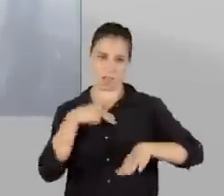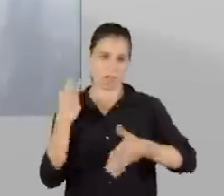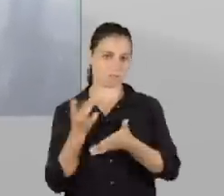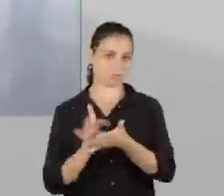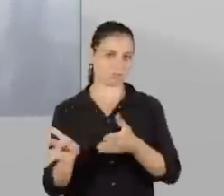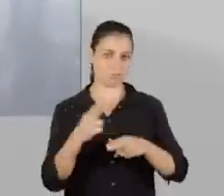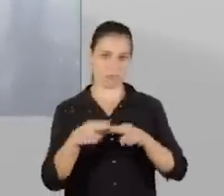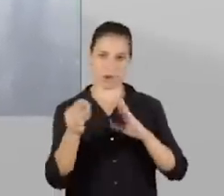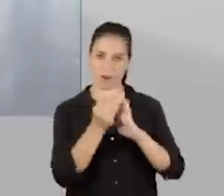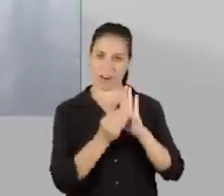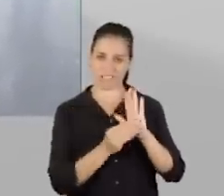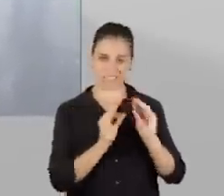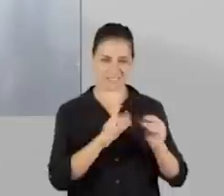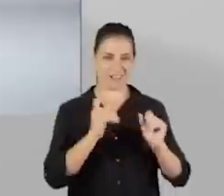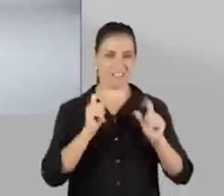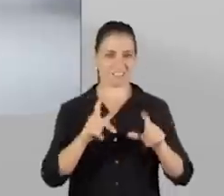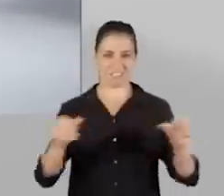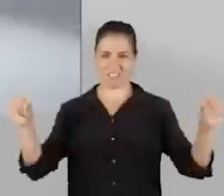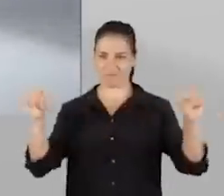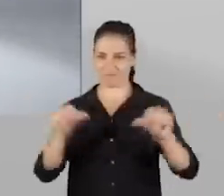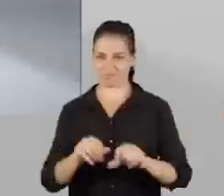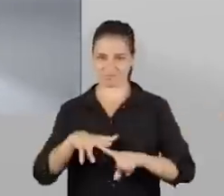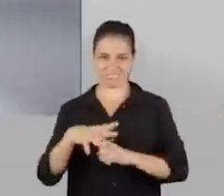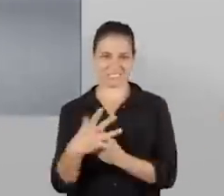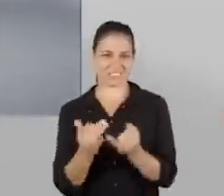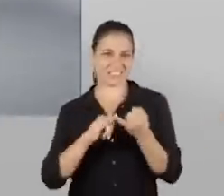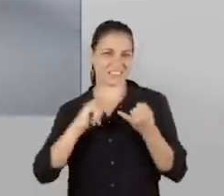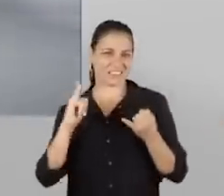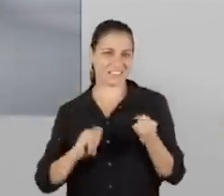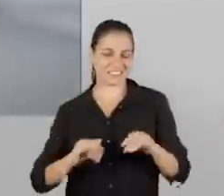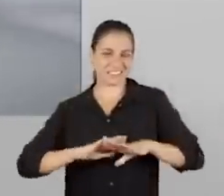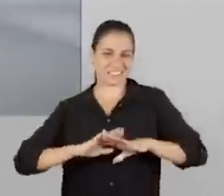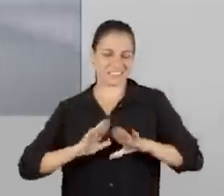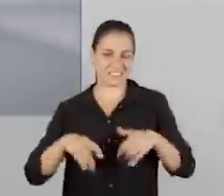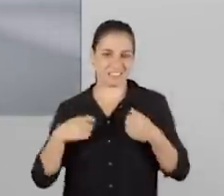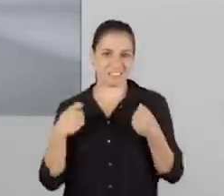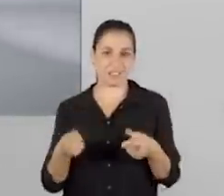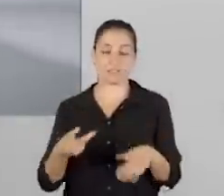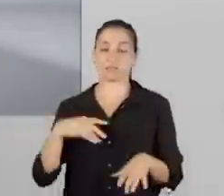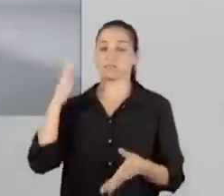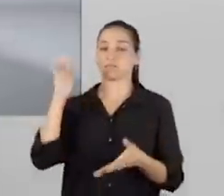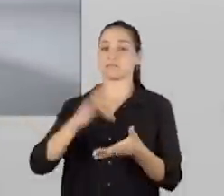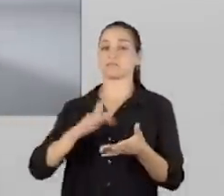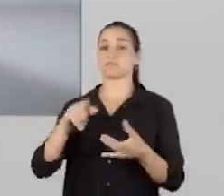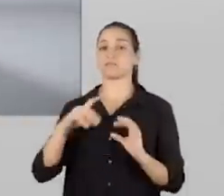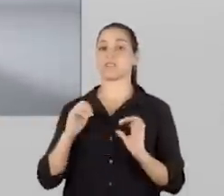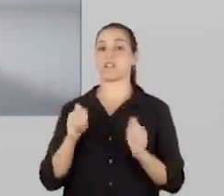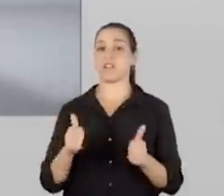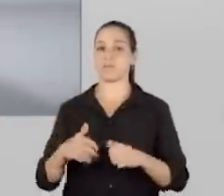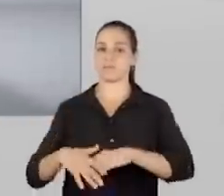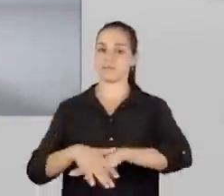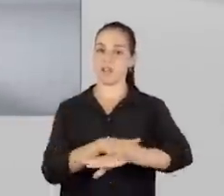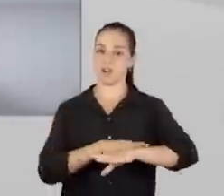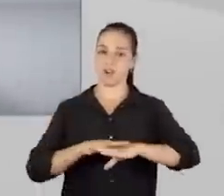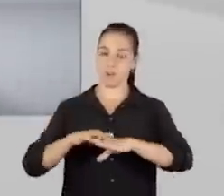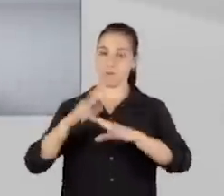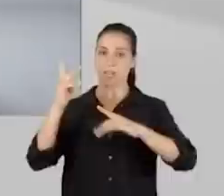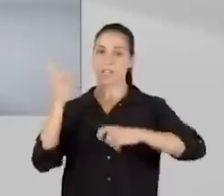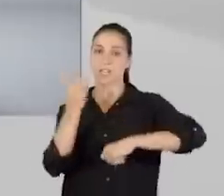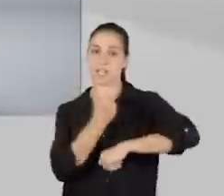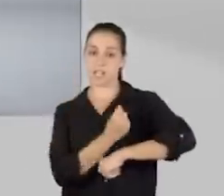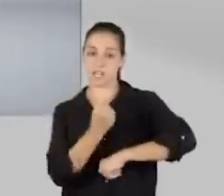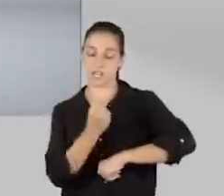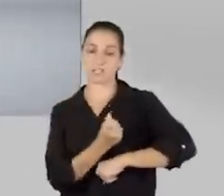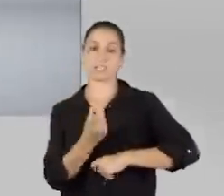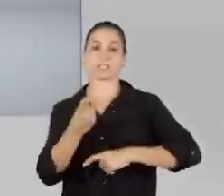ruina y miseria y para que en diciembre el gobierno de la nación cambie es importantísimo que nuestros